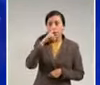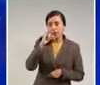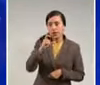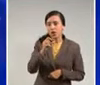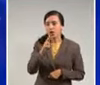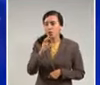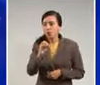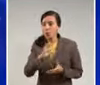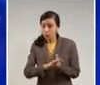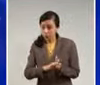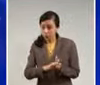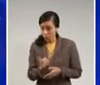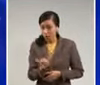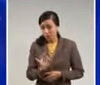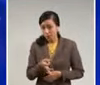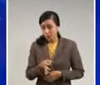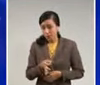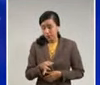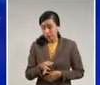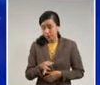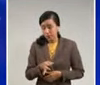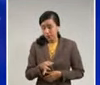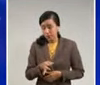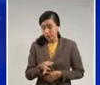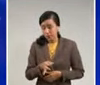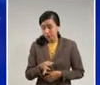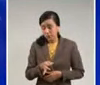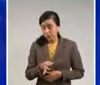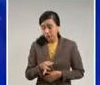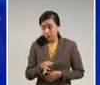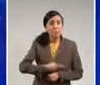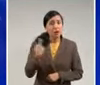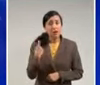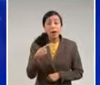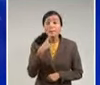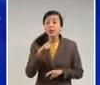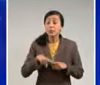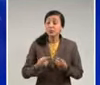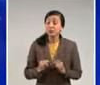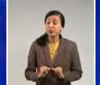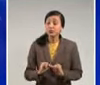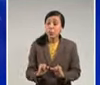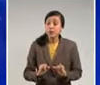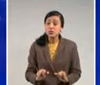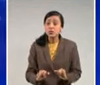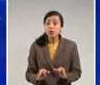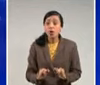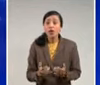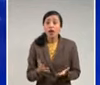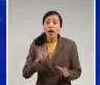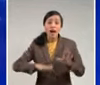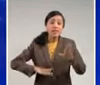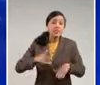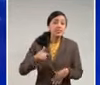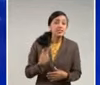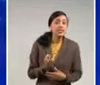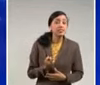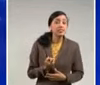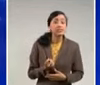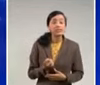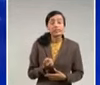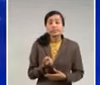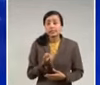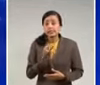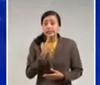realmente son más rápidas las informaciones que lo que uno puede alcanzar por